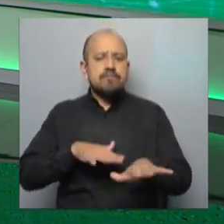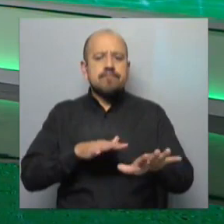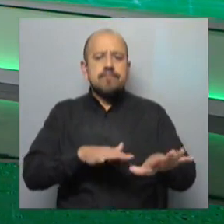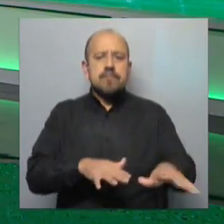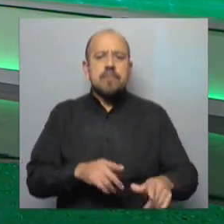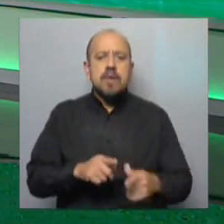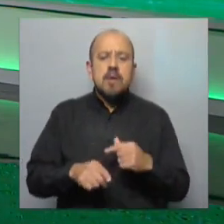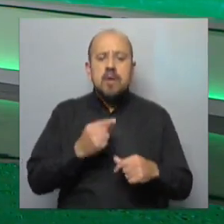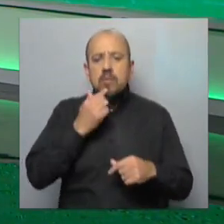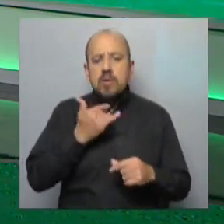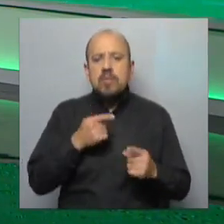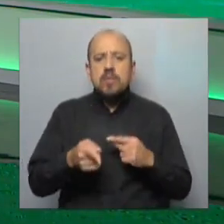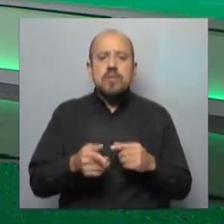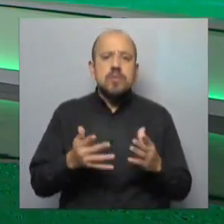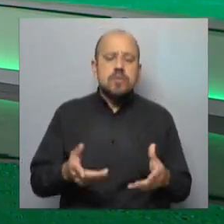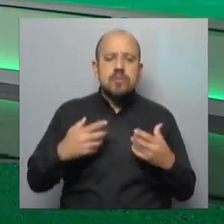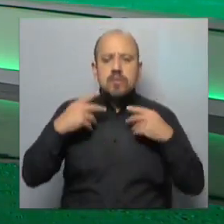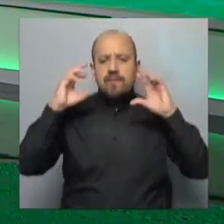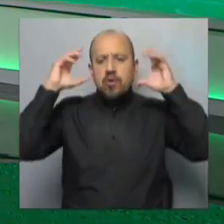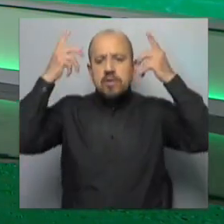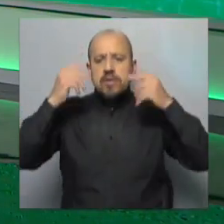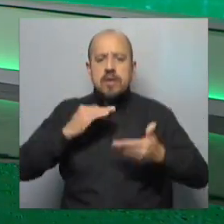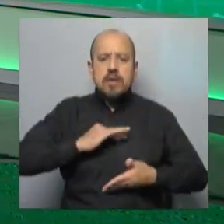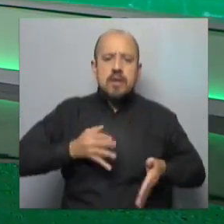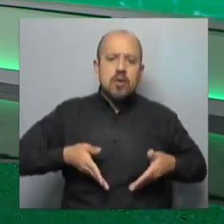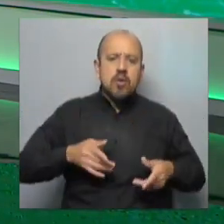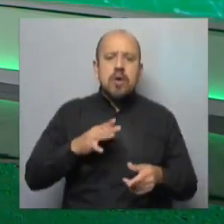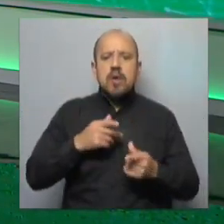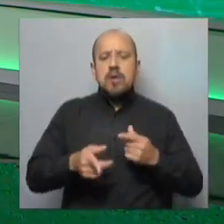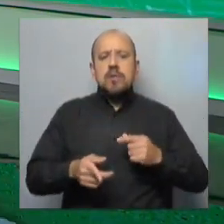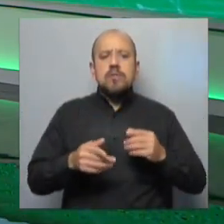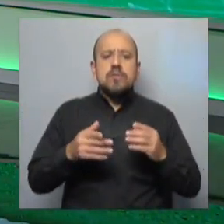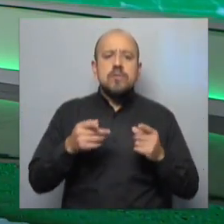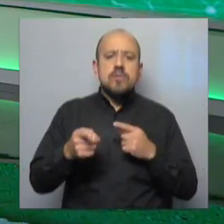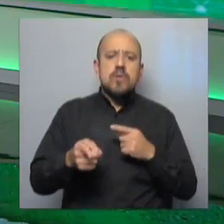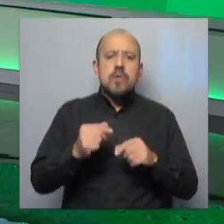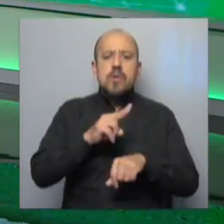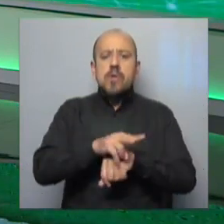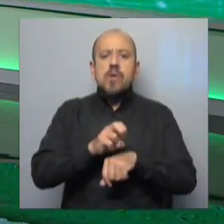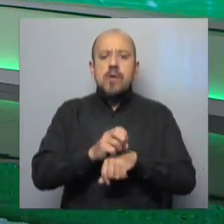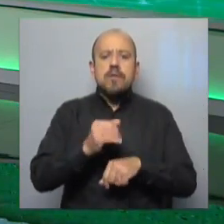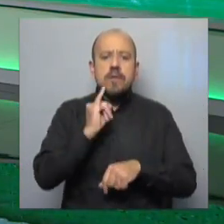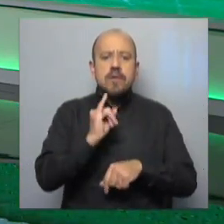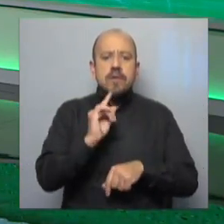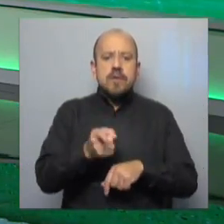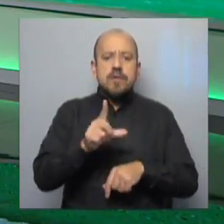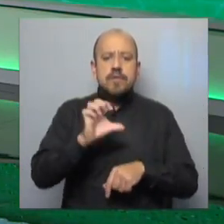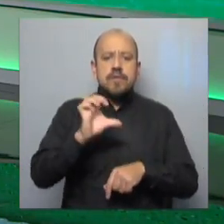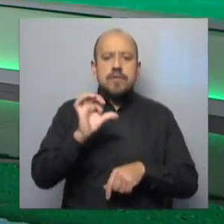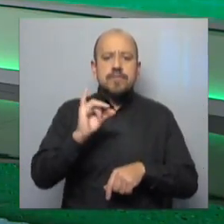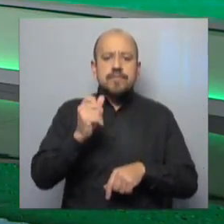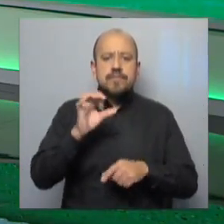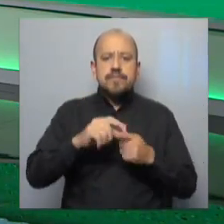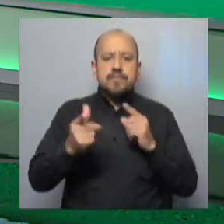desencadenan por ejemplo hablando de violencia de género algo que ocurrió con el fiscal raúl iglesias porque la asociación